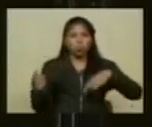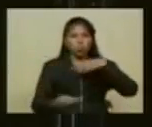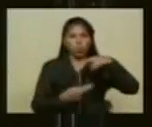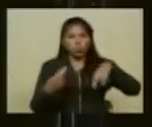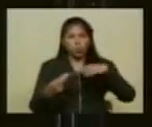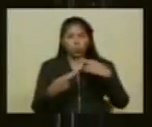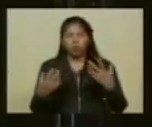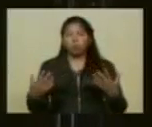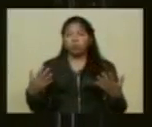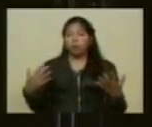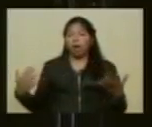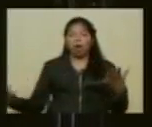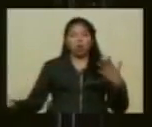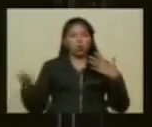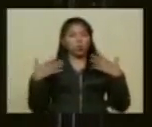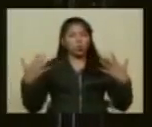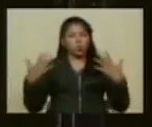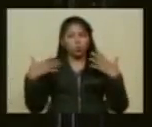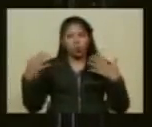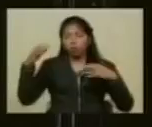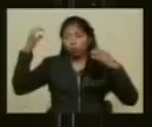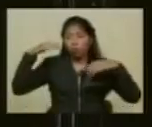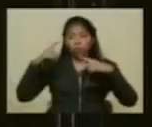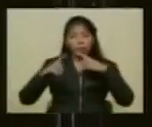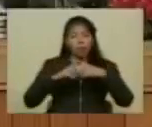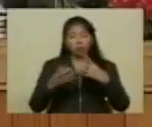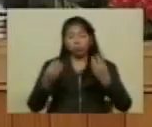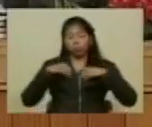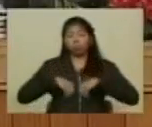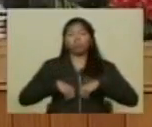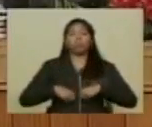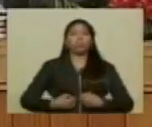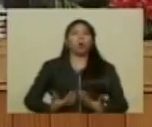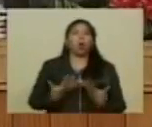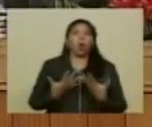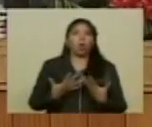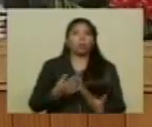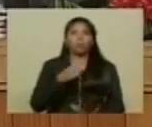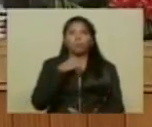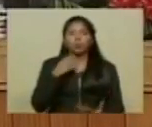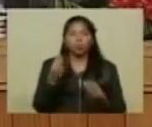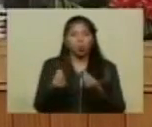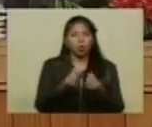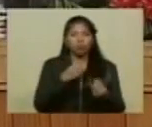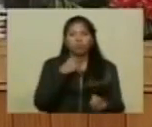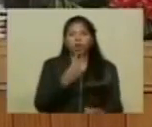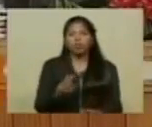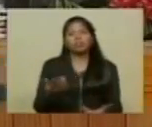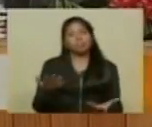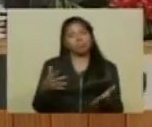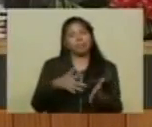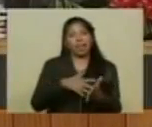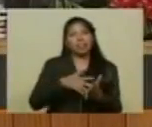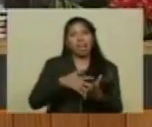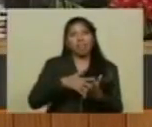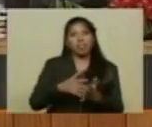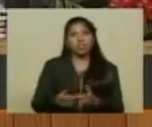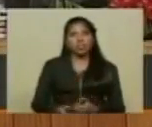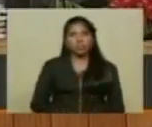dejó un poco afectado, me dejó un poco afectado en el aparato de